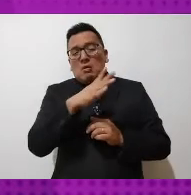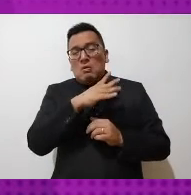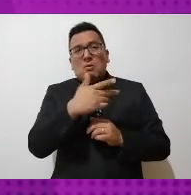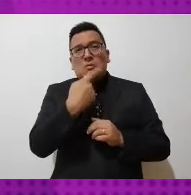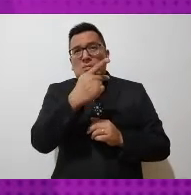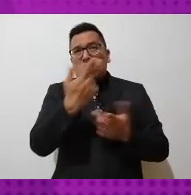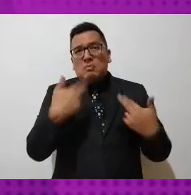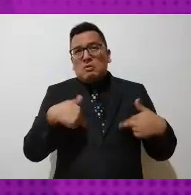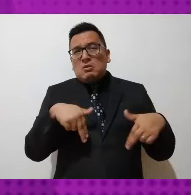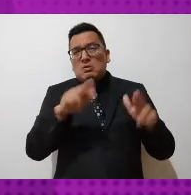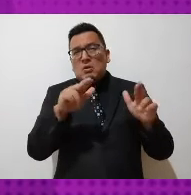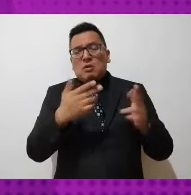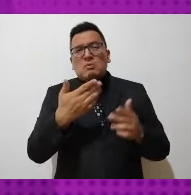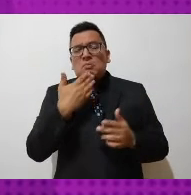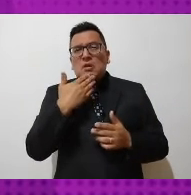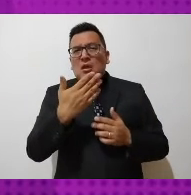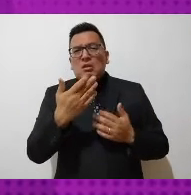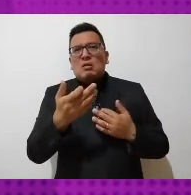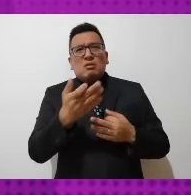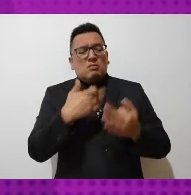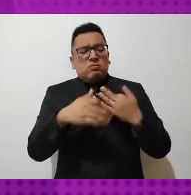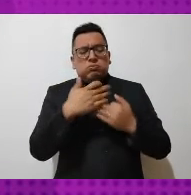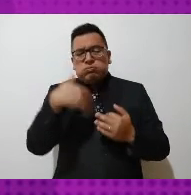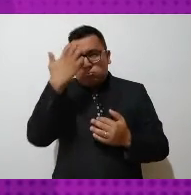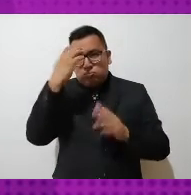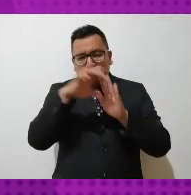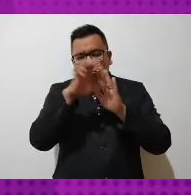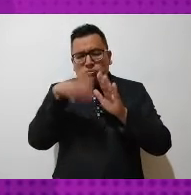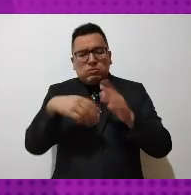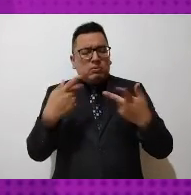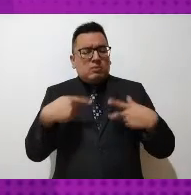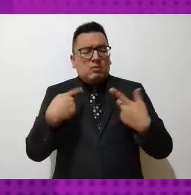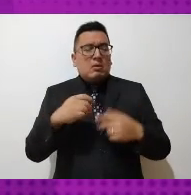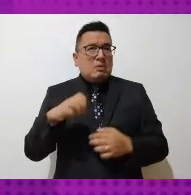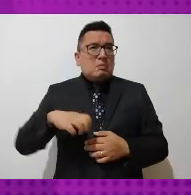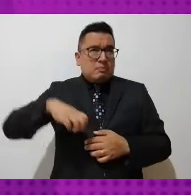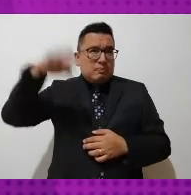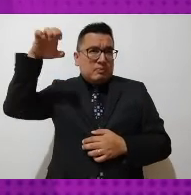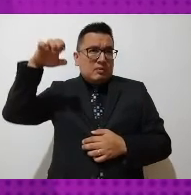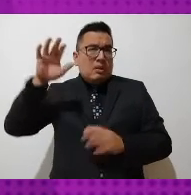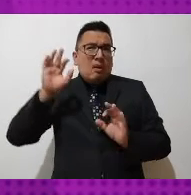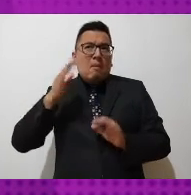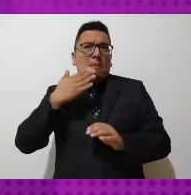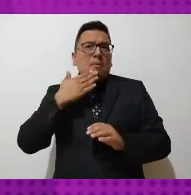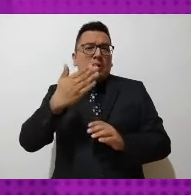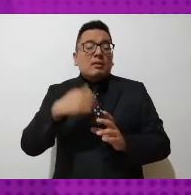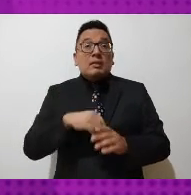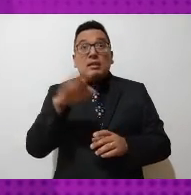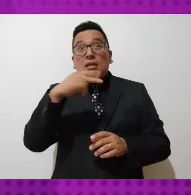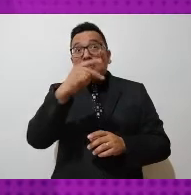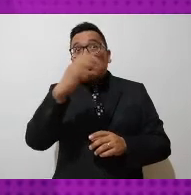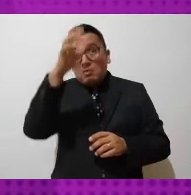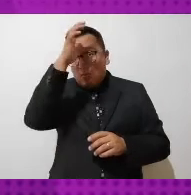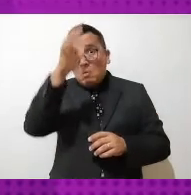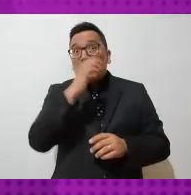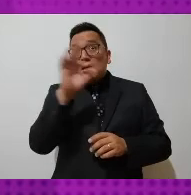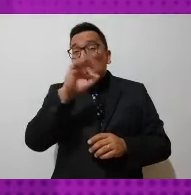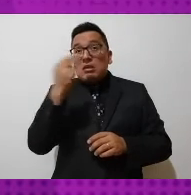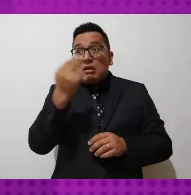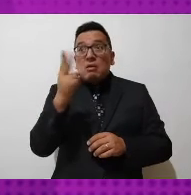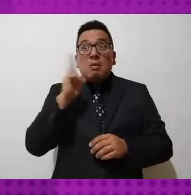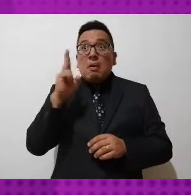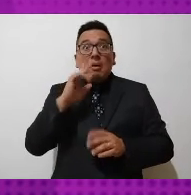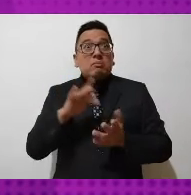bien representado el grupo vulnerado de las personas mayores, y tal vez en Coahuila no hacen faltas